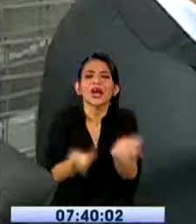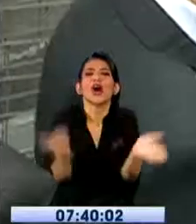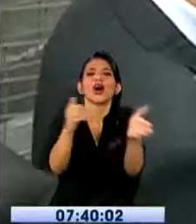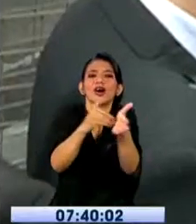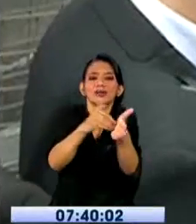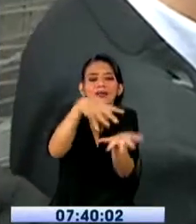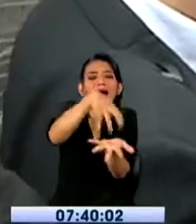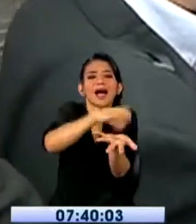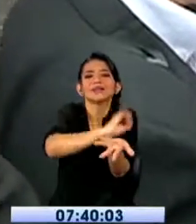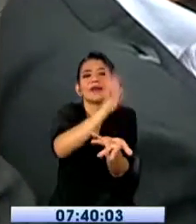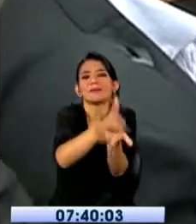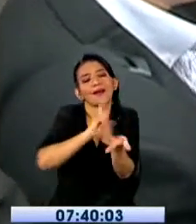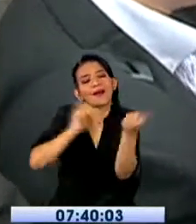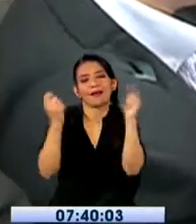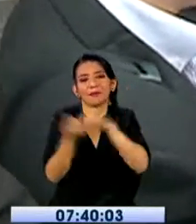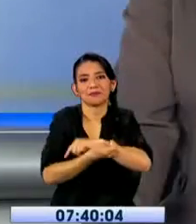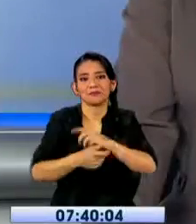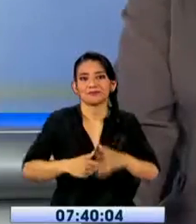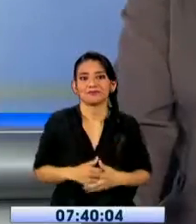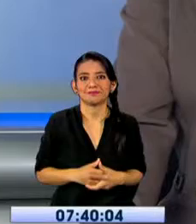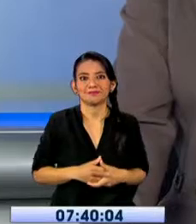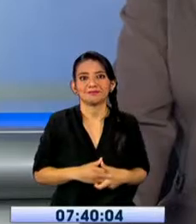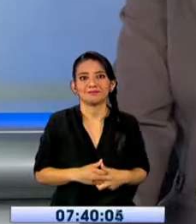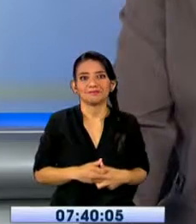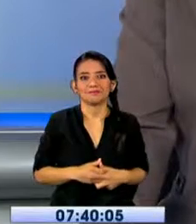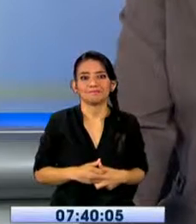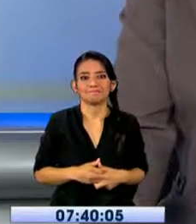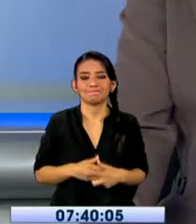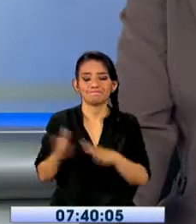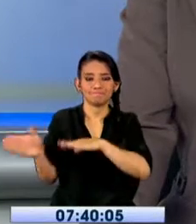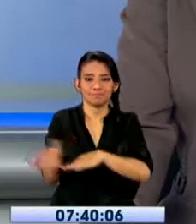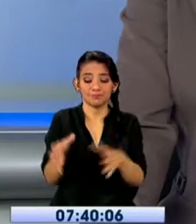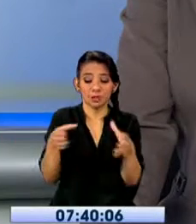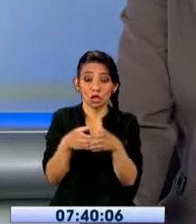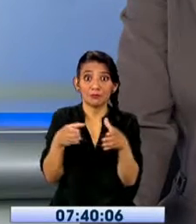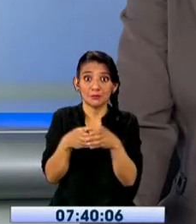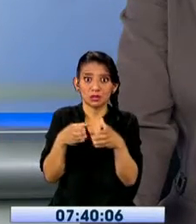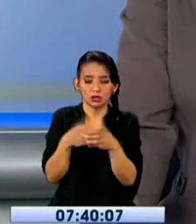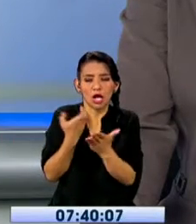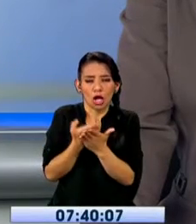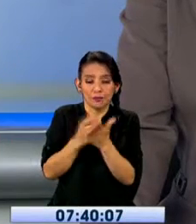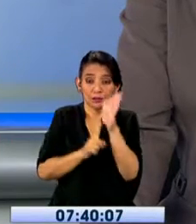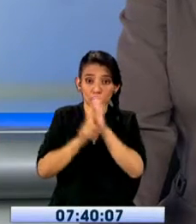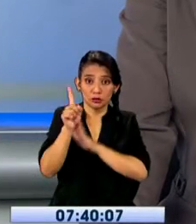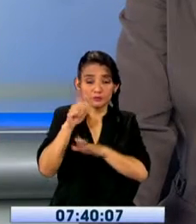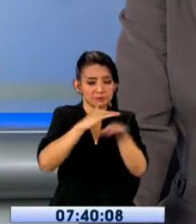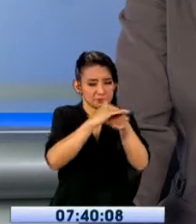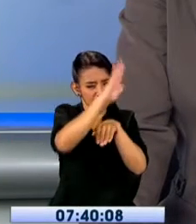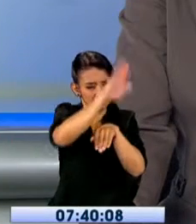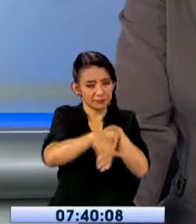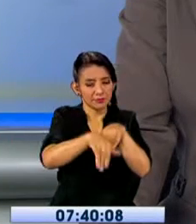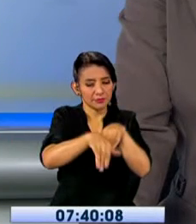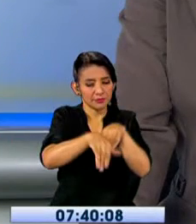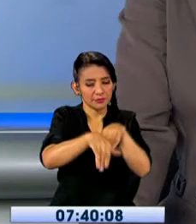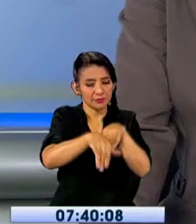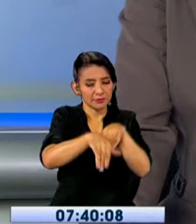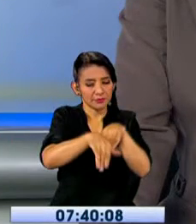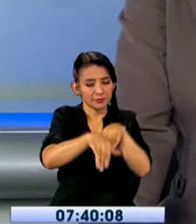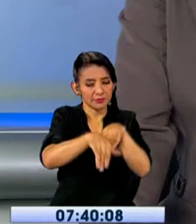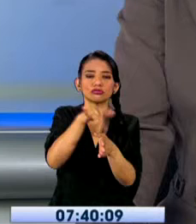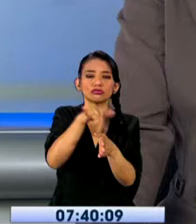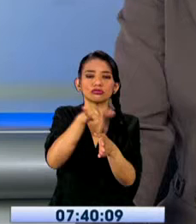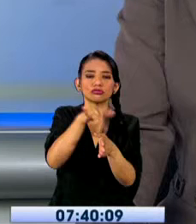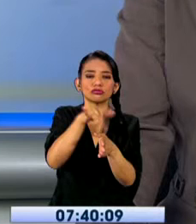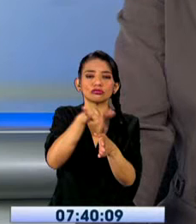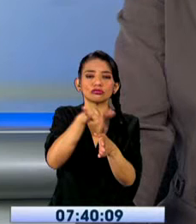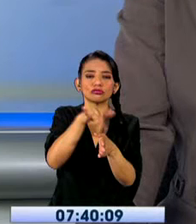constituyente. Informó Javier Gallo. La Comisión de Desarrollo Económico invitó a la secretaria de Riesgos, María del Pilar Cornejo,